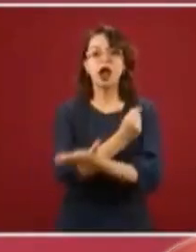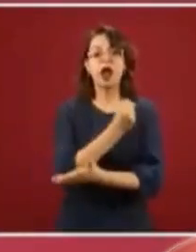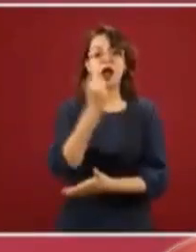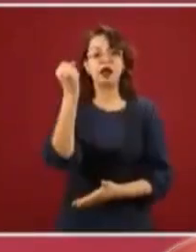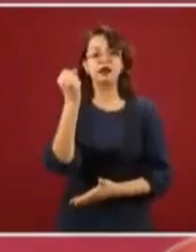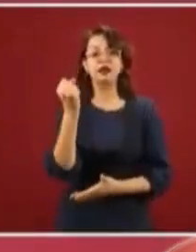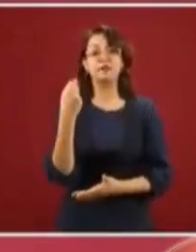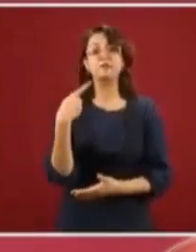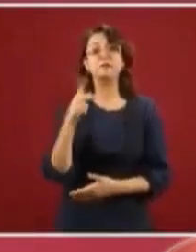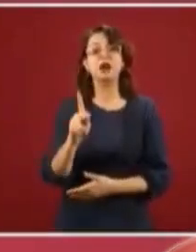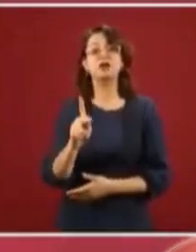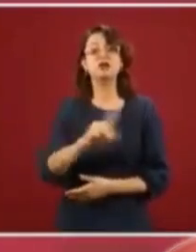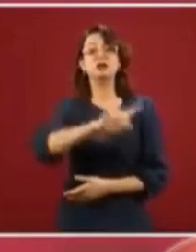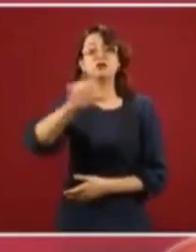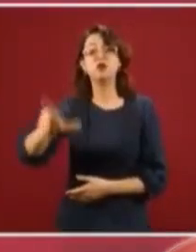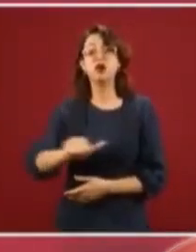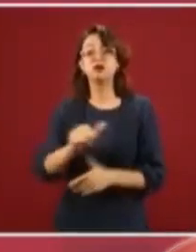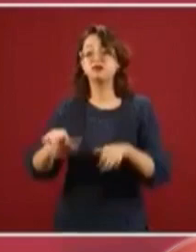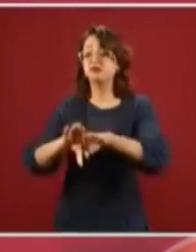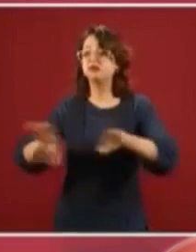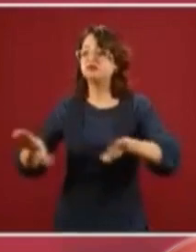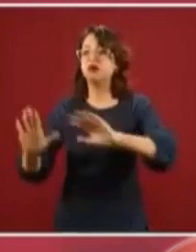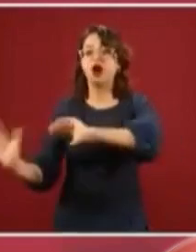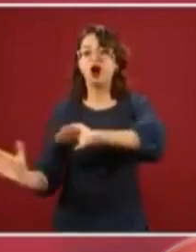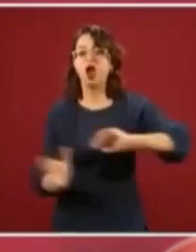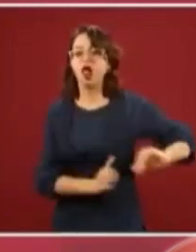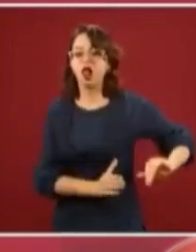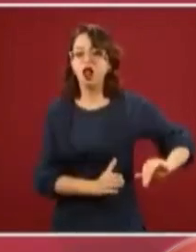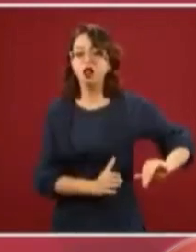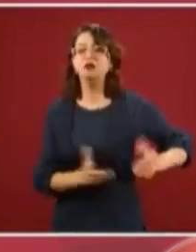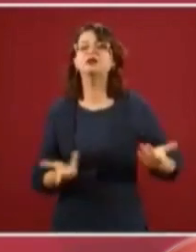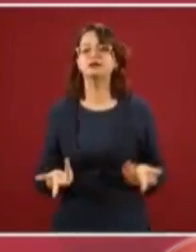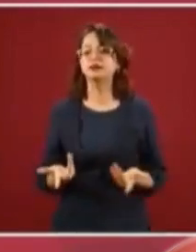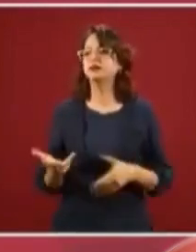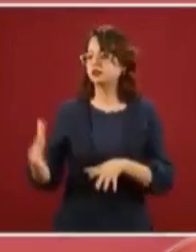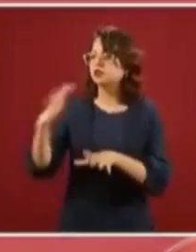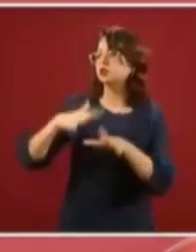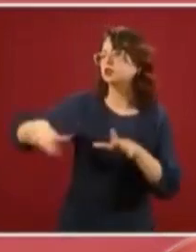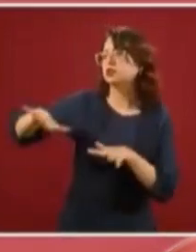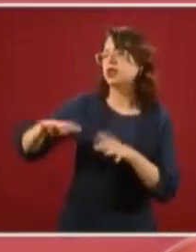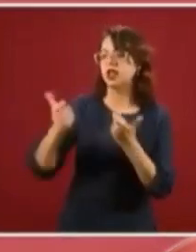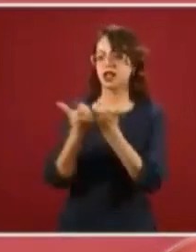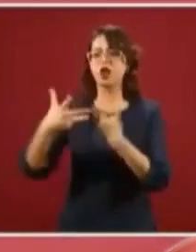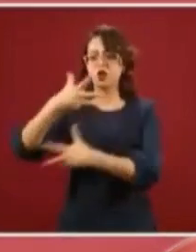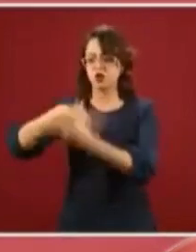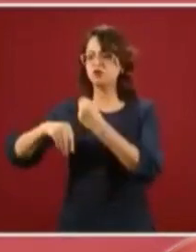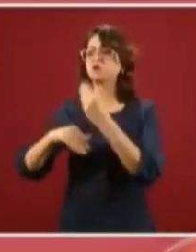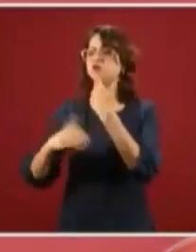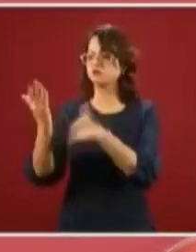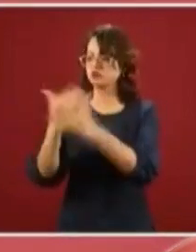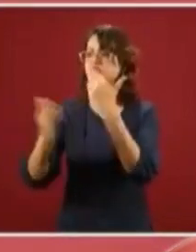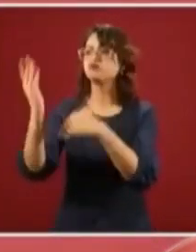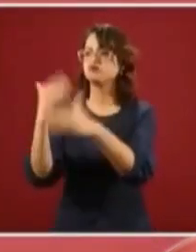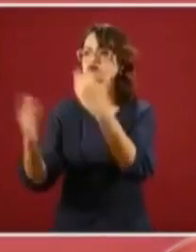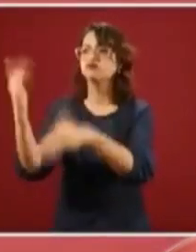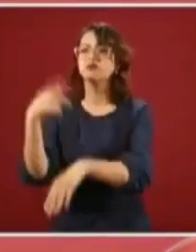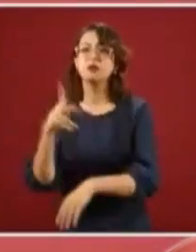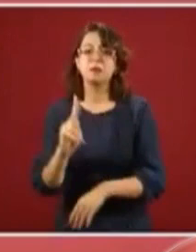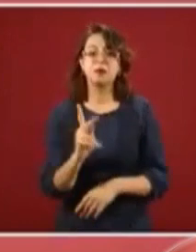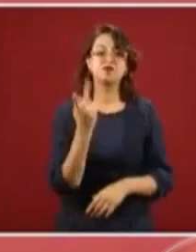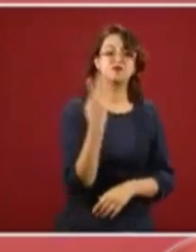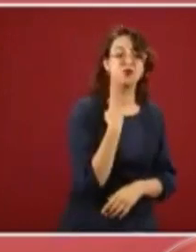se hace a un lado, se avanza en el terreno social, en el terreno económico, pero no en lo político, no en lo